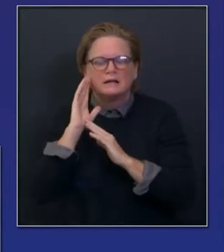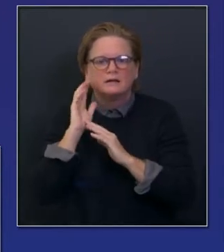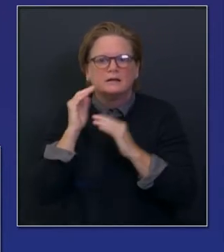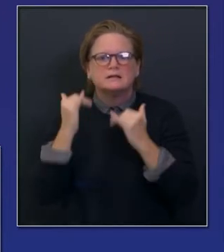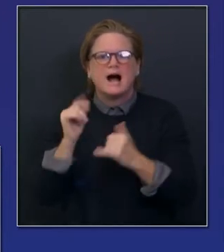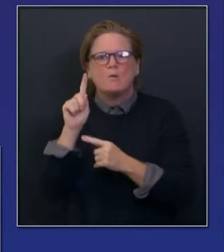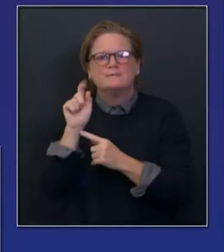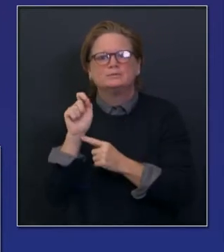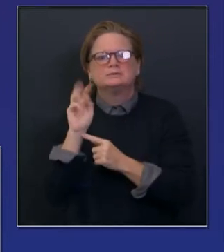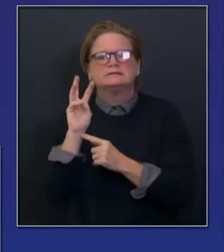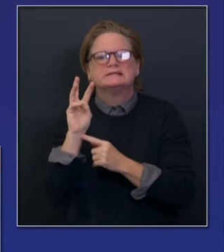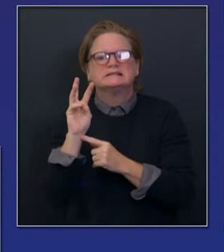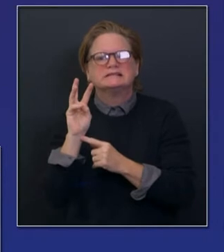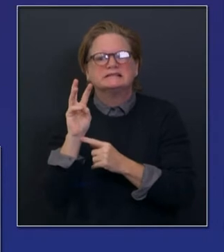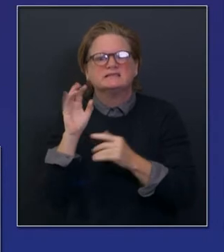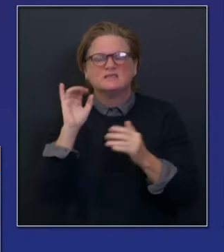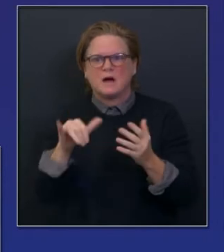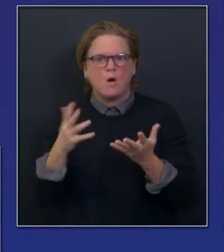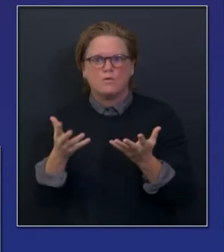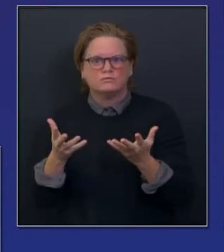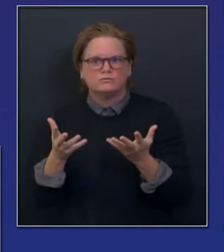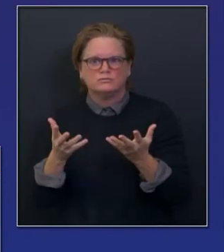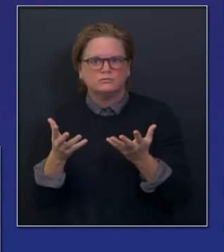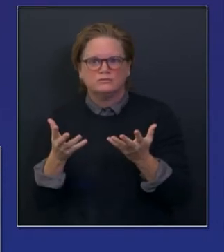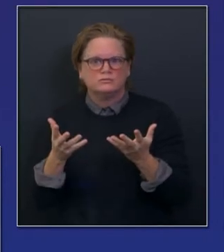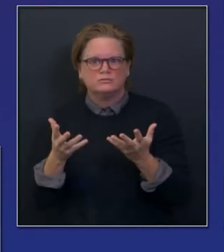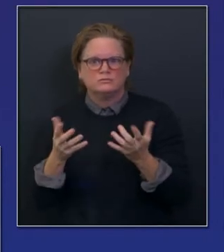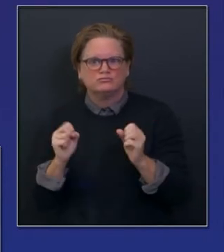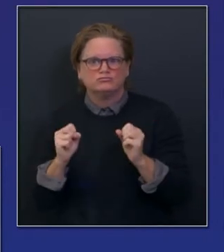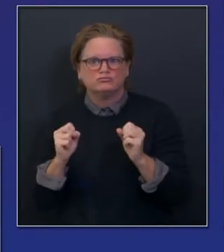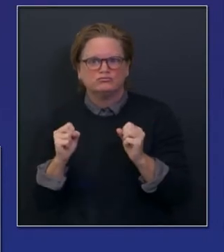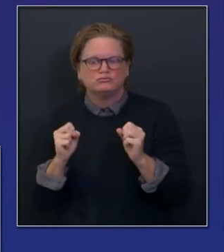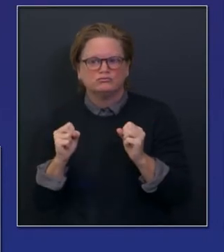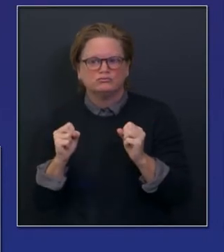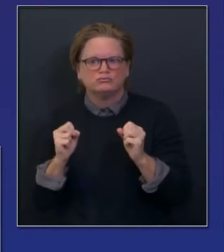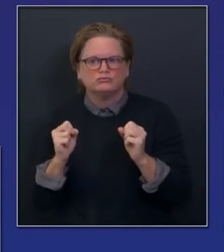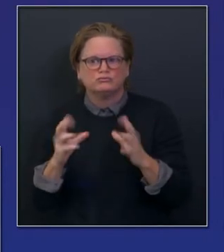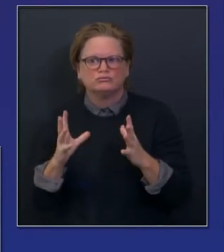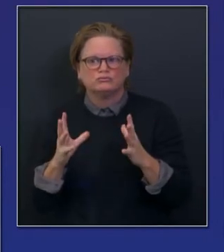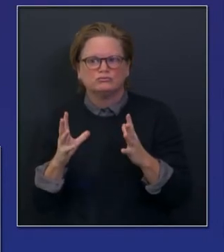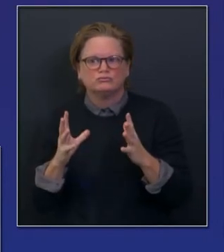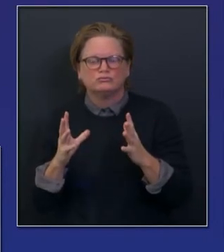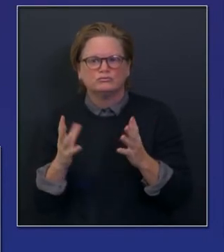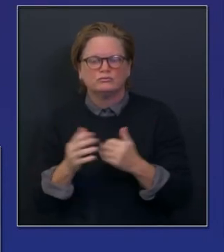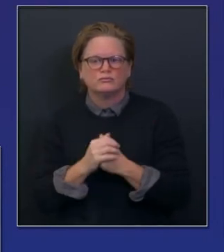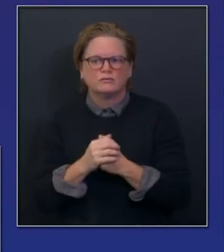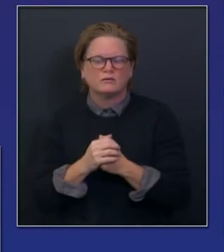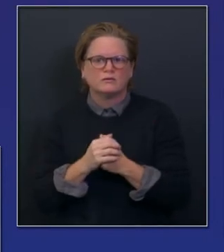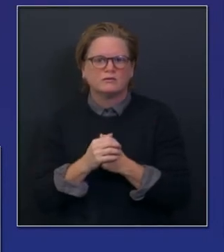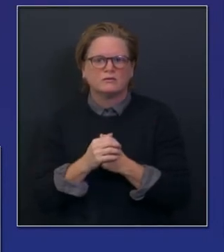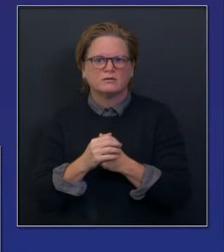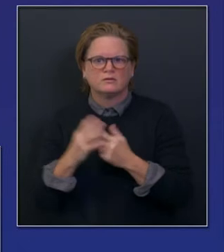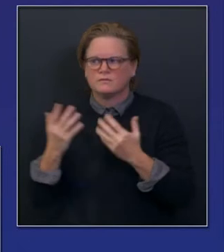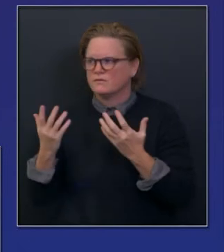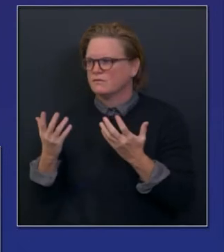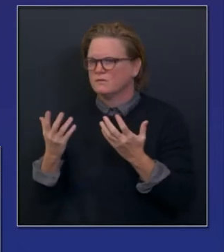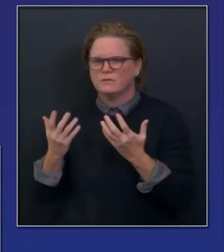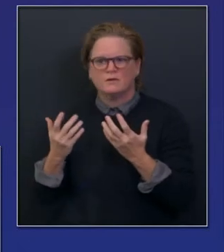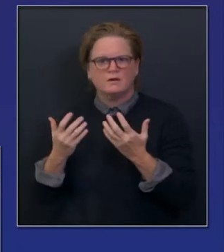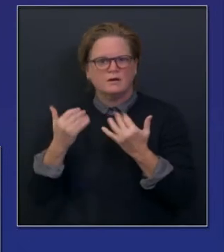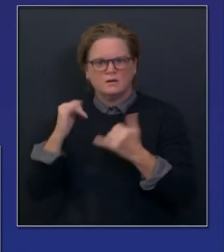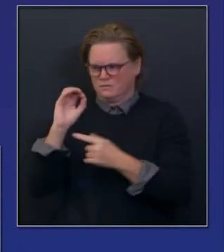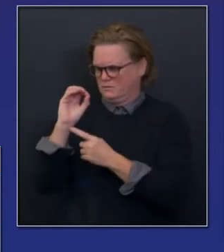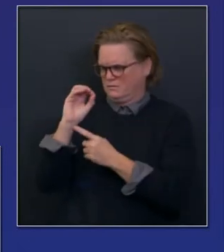del repunte. Es un aumento de más o menos 20% en la capacidad en las unidades de cuidado intensivo. Cuando oyen que dice 0%,